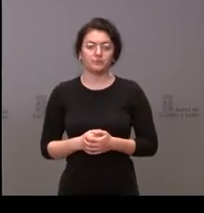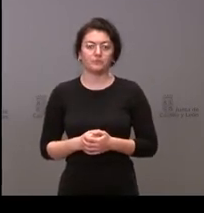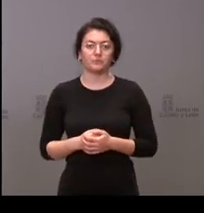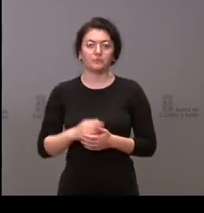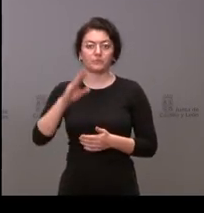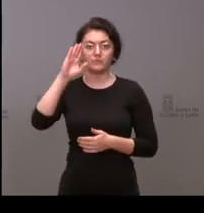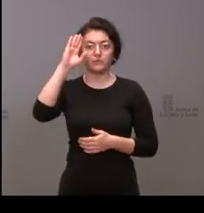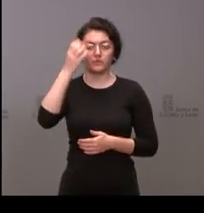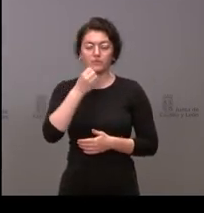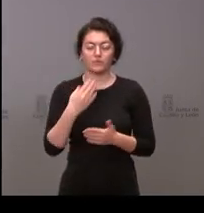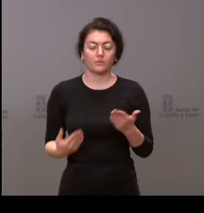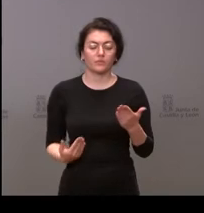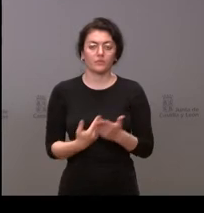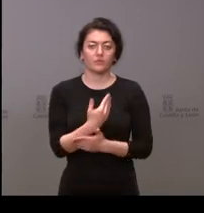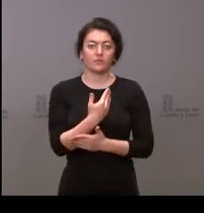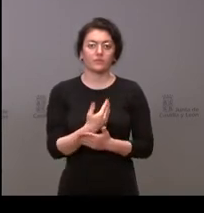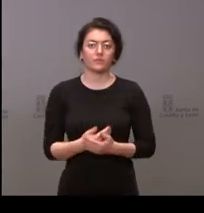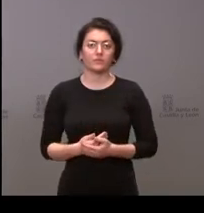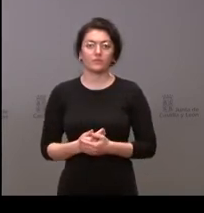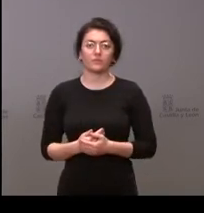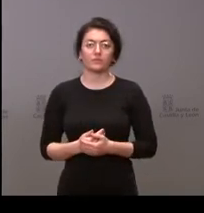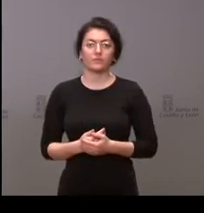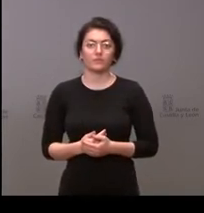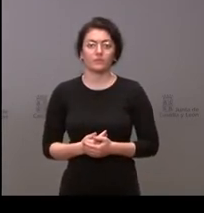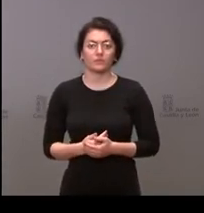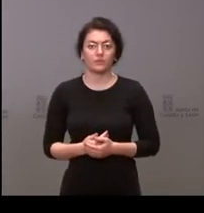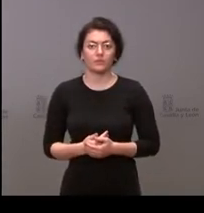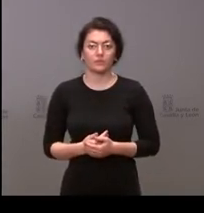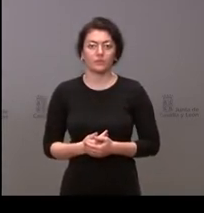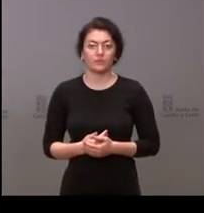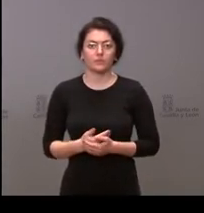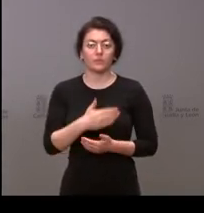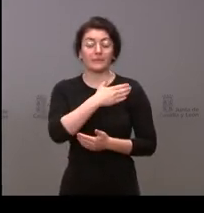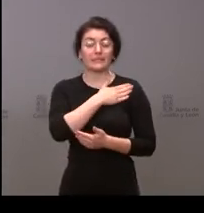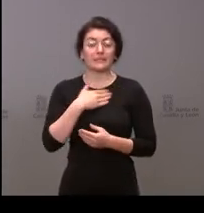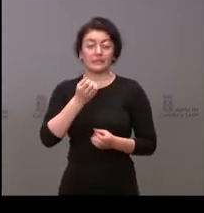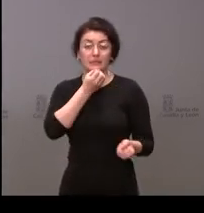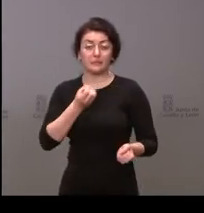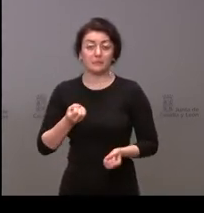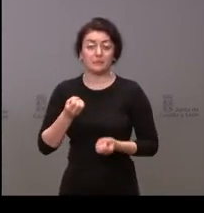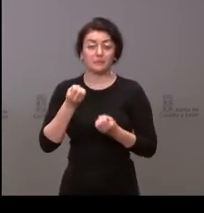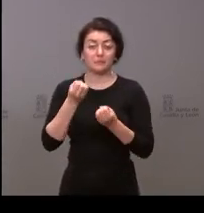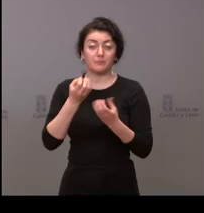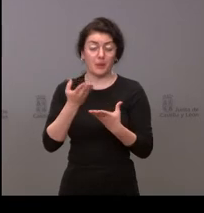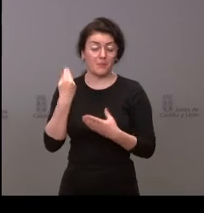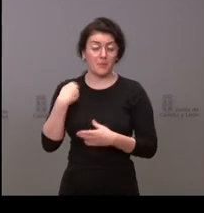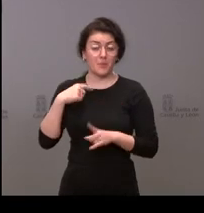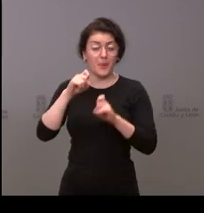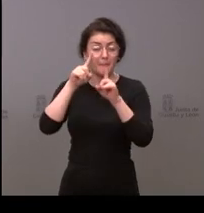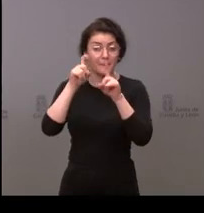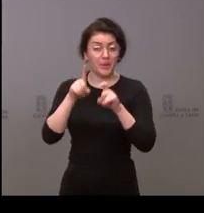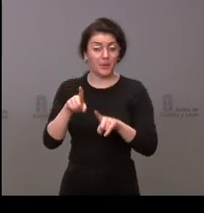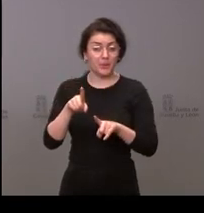gracias buenos días cómo termina el mandato quería transmitir era una pregunta que ya había hecho